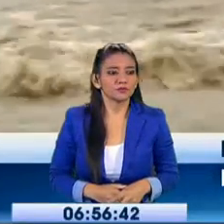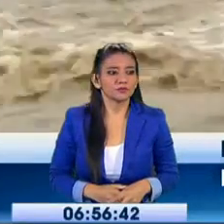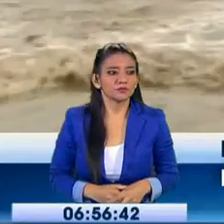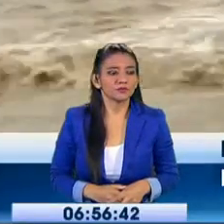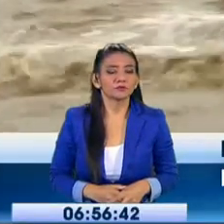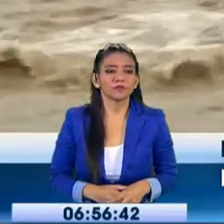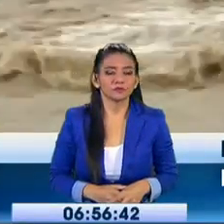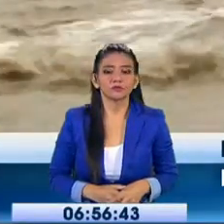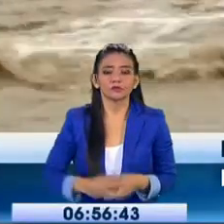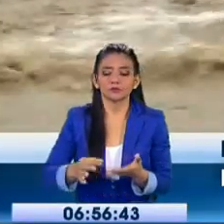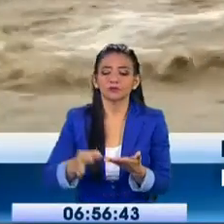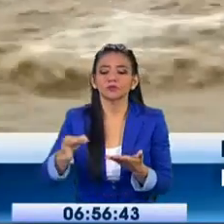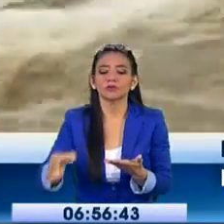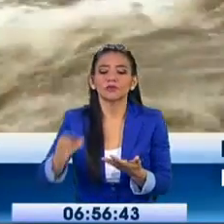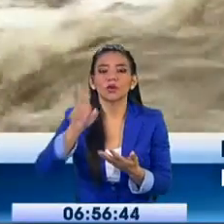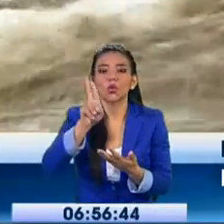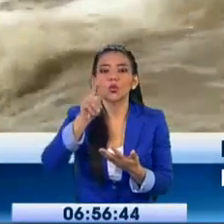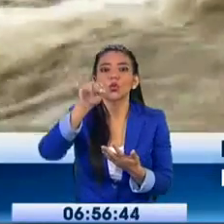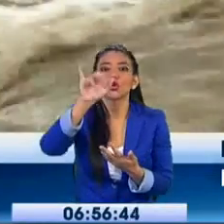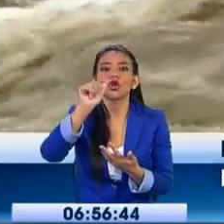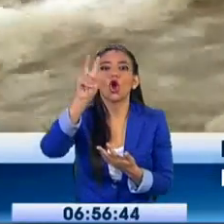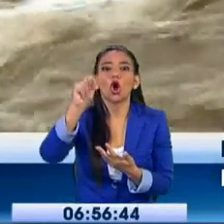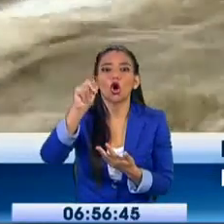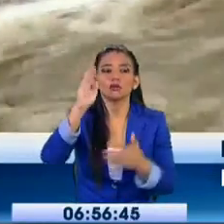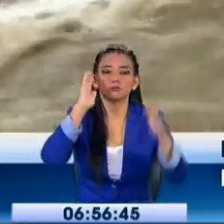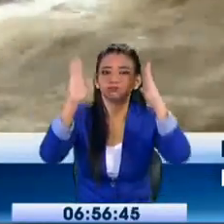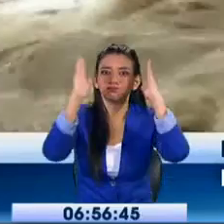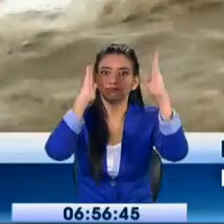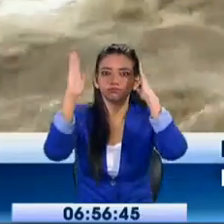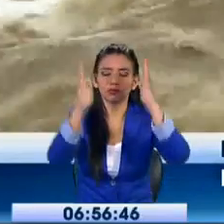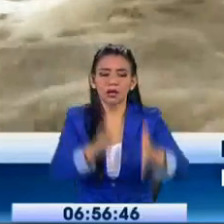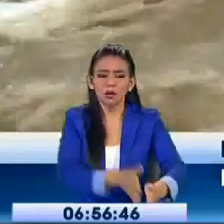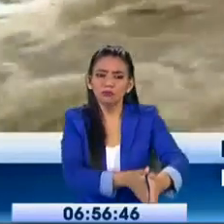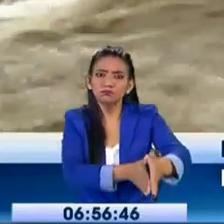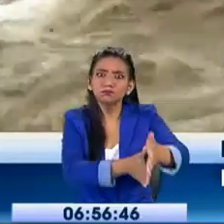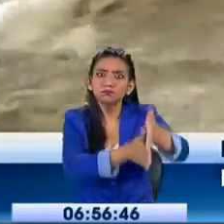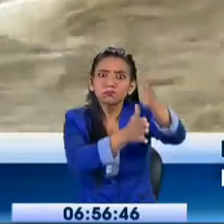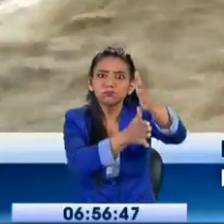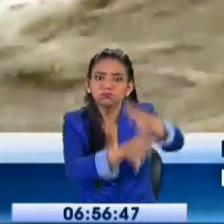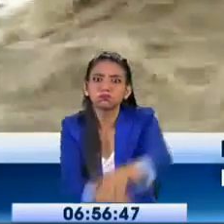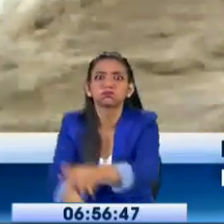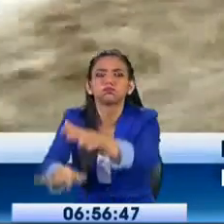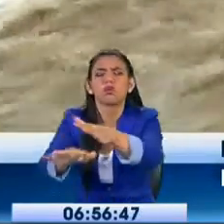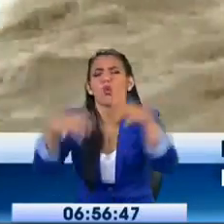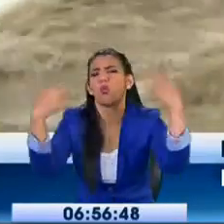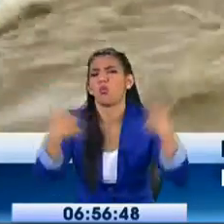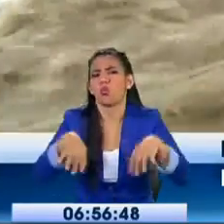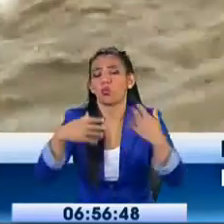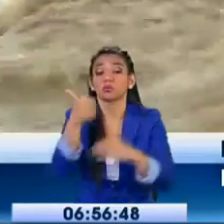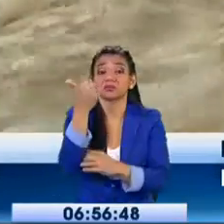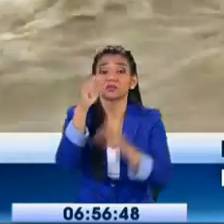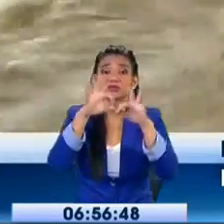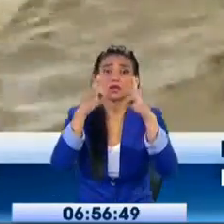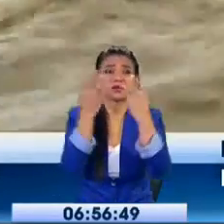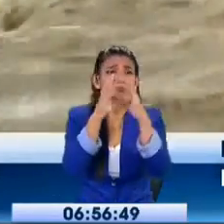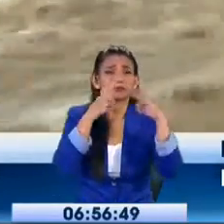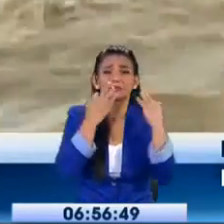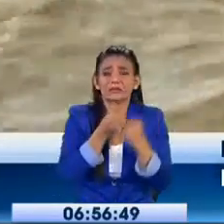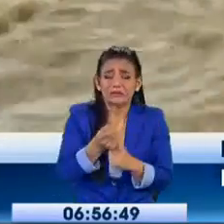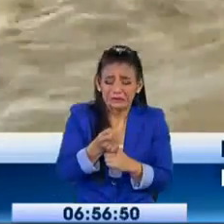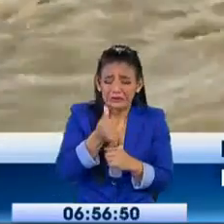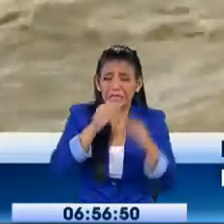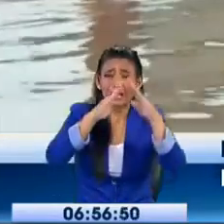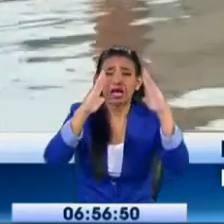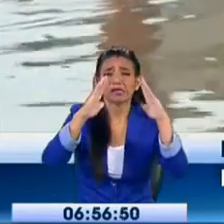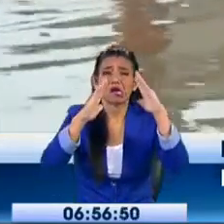En la parroquia La Unión de Babahoyo, la ruptura del muro de contención afectó a 10 familias, cuyas viviendas podrían colapsar en